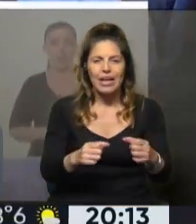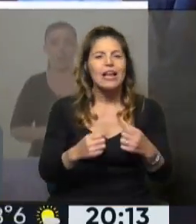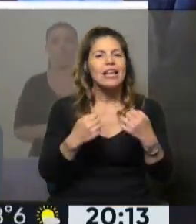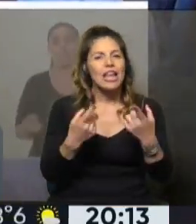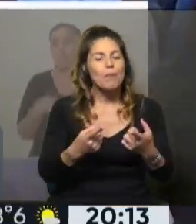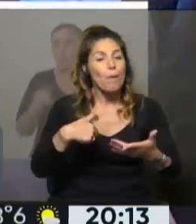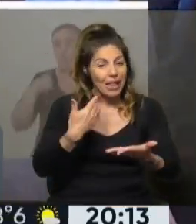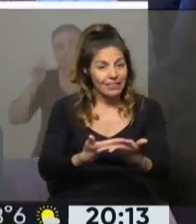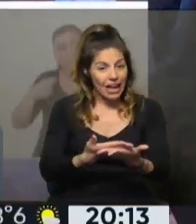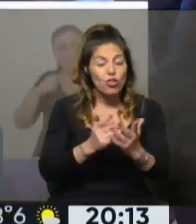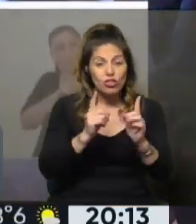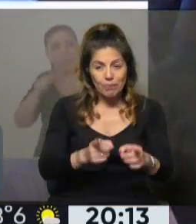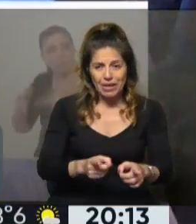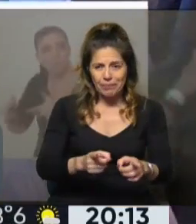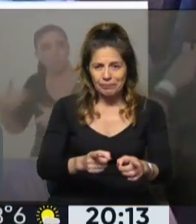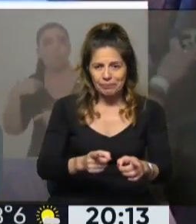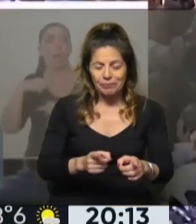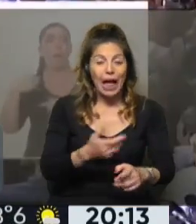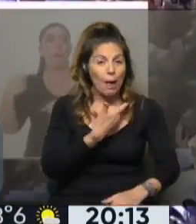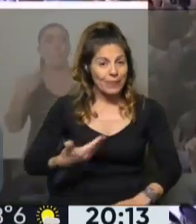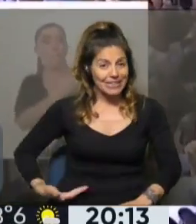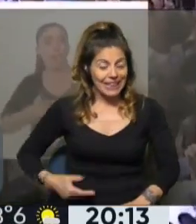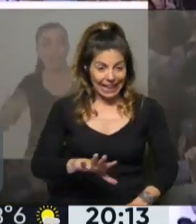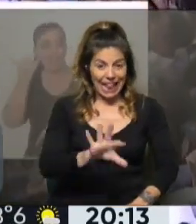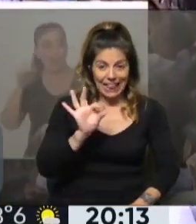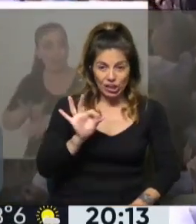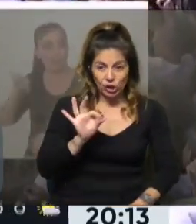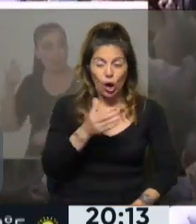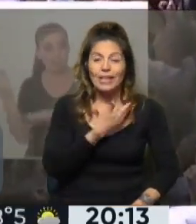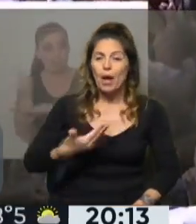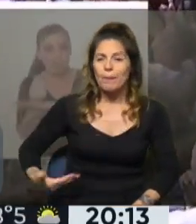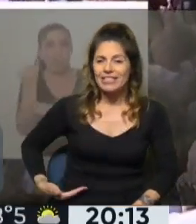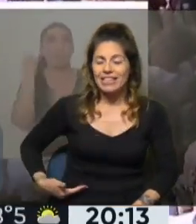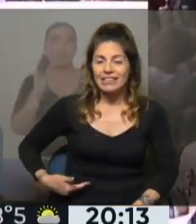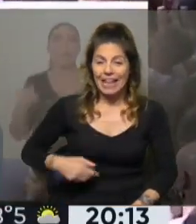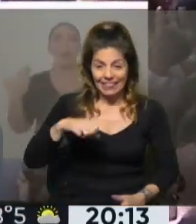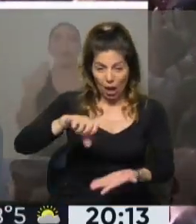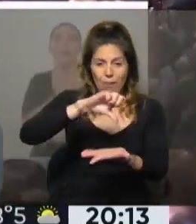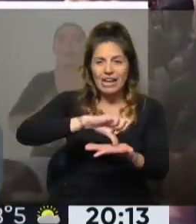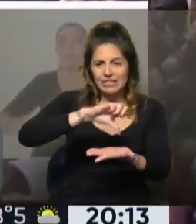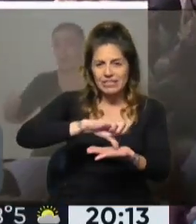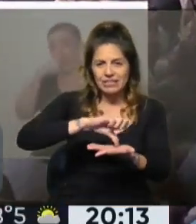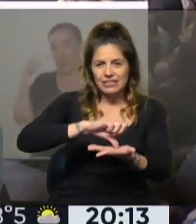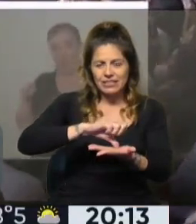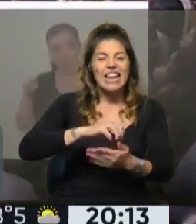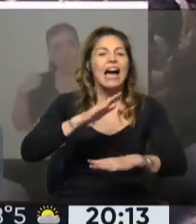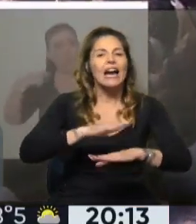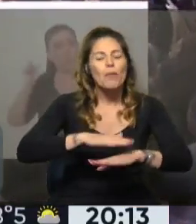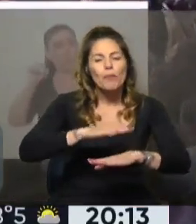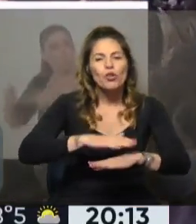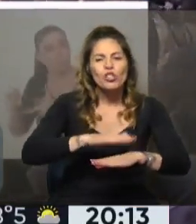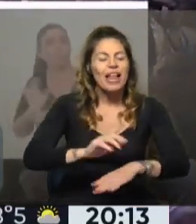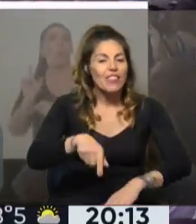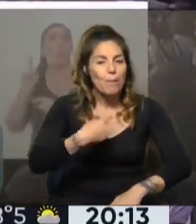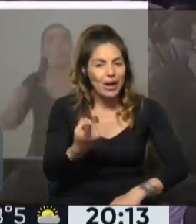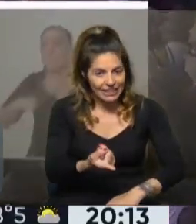además planteado al presidente electo y al presidente de la nación la responsabilidad